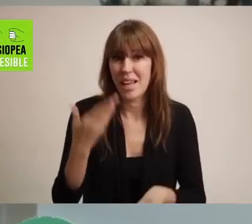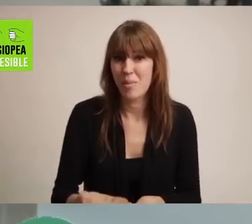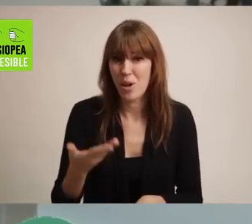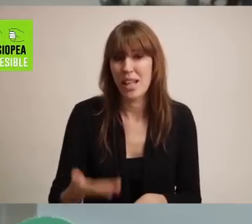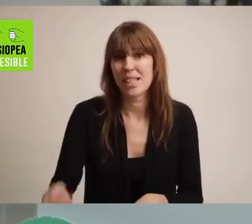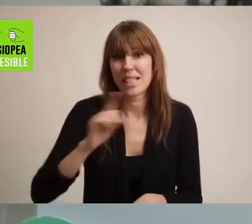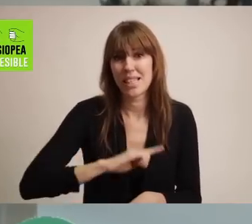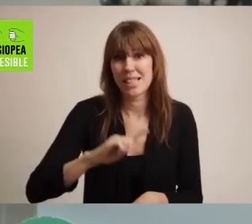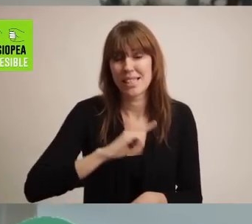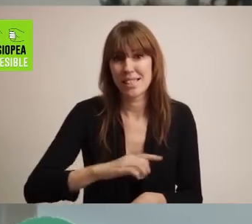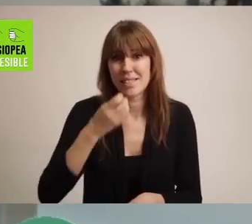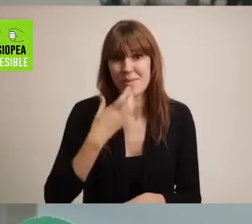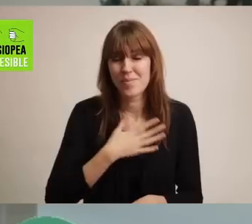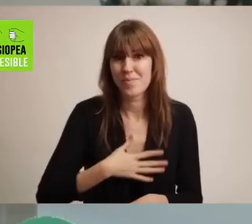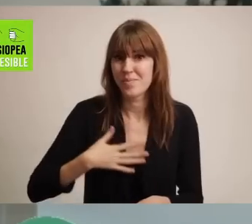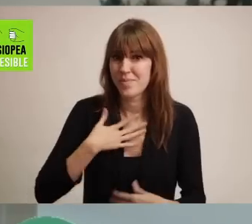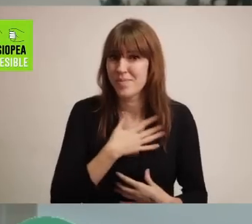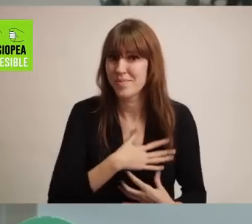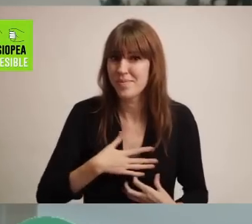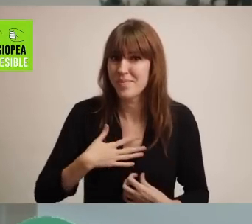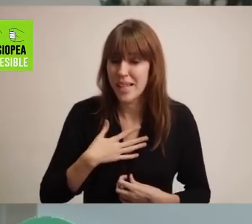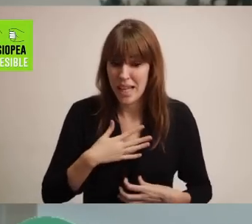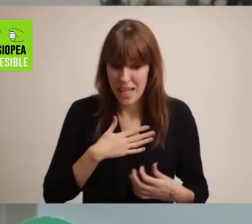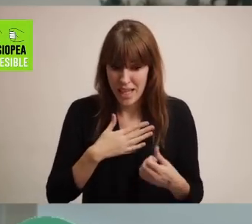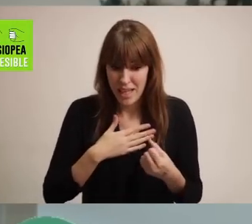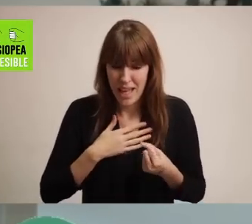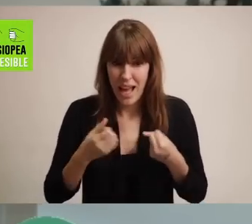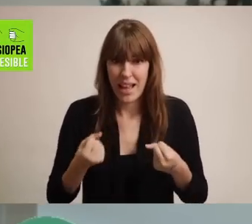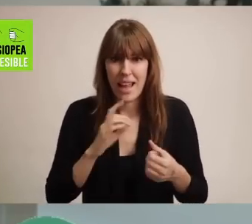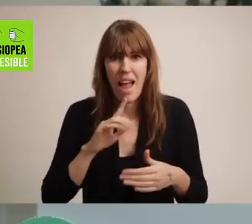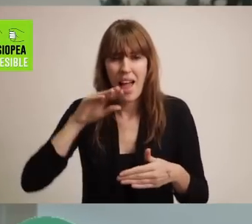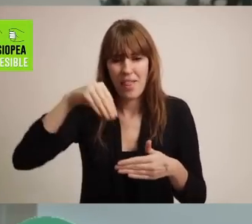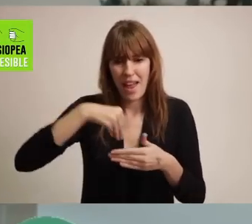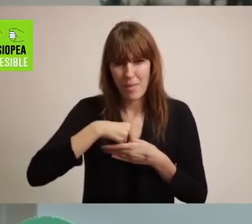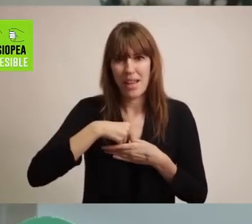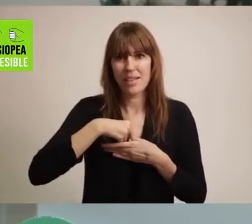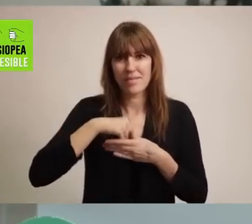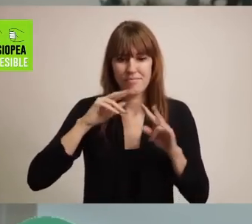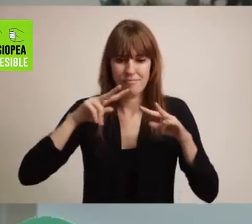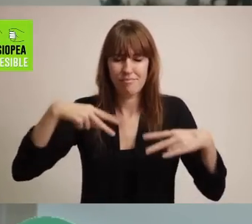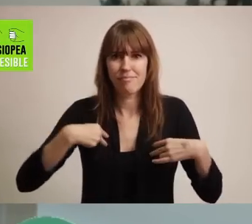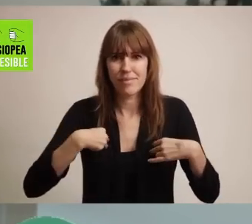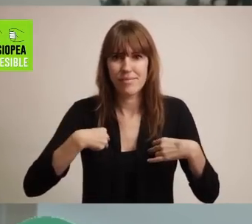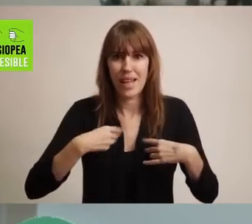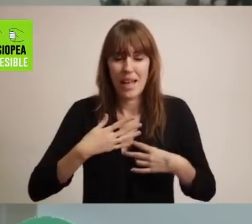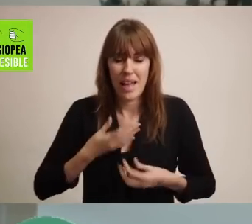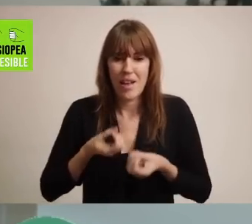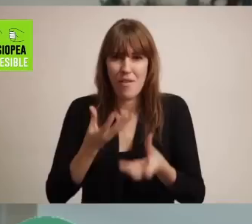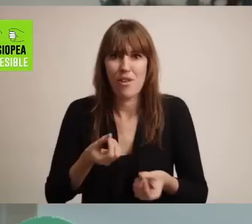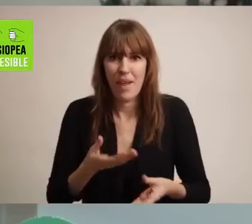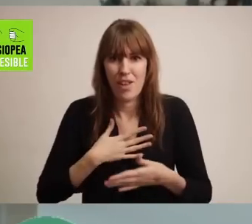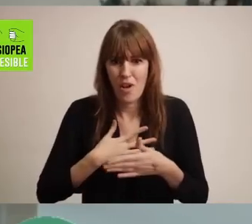conmigo, en mí. Que empezara a proyectarme hacia mí, que empezara a sacar la información de